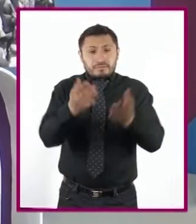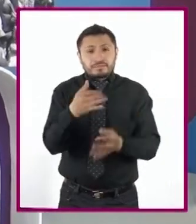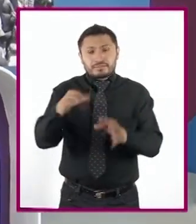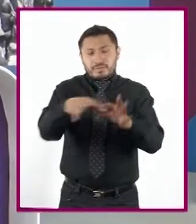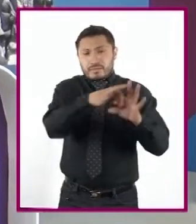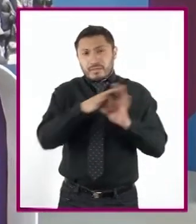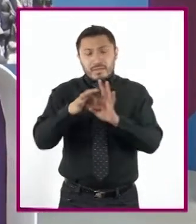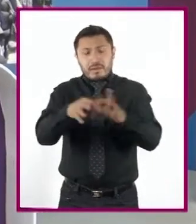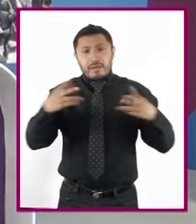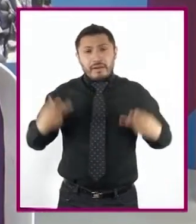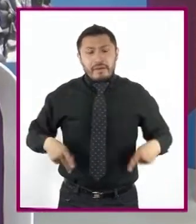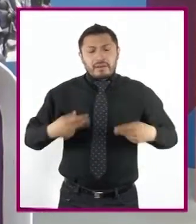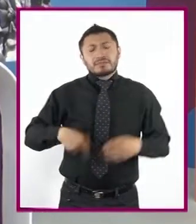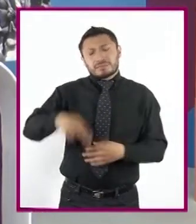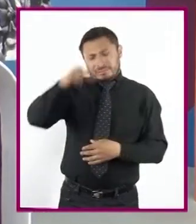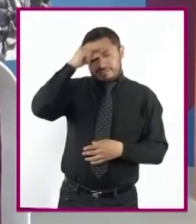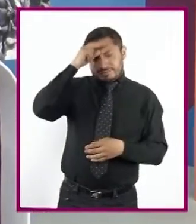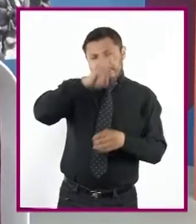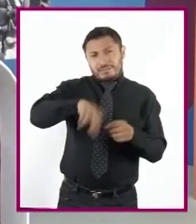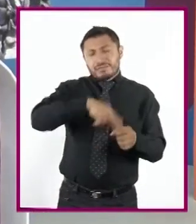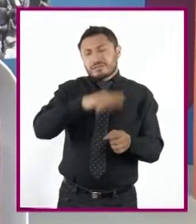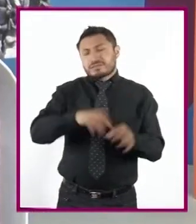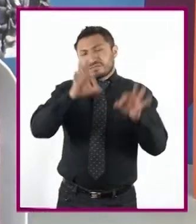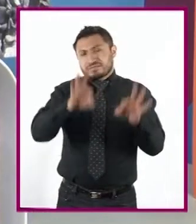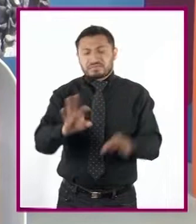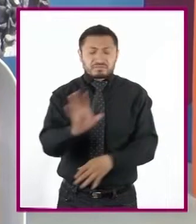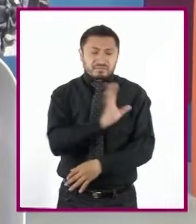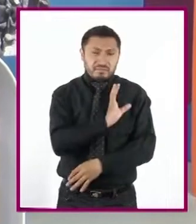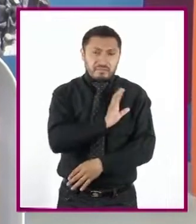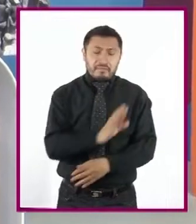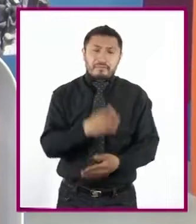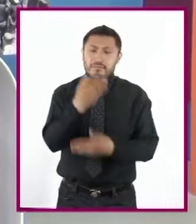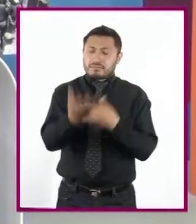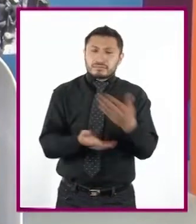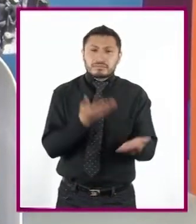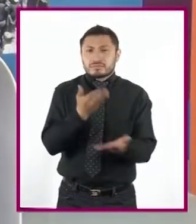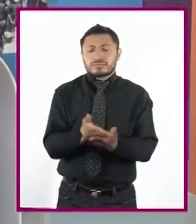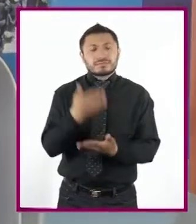entre gente de natural inteligente, afectuoso y dócil.